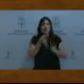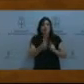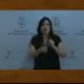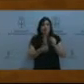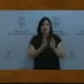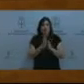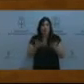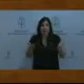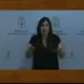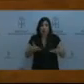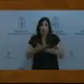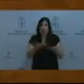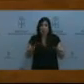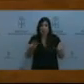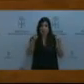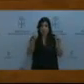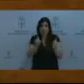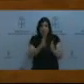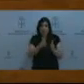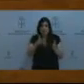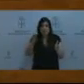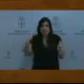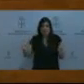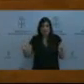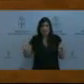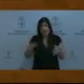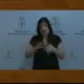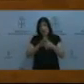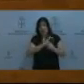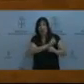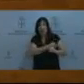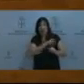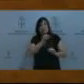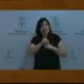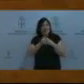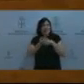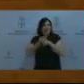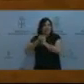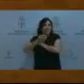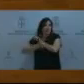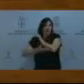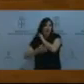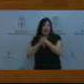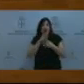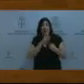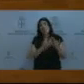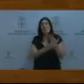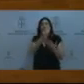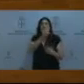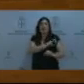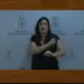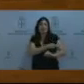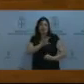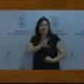de enseñanzas deportivas, pues aquí tenemos que tener en cuenta que existen 66 federaciones deportivas nacionales, de las que cuatro tienen